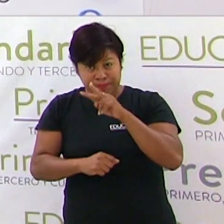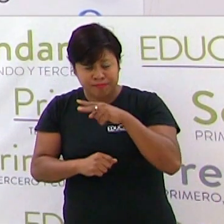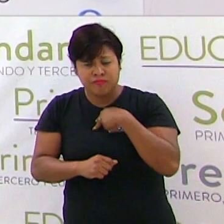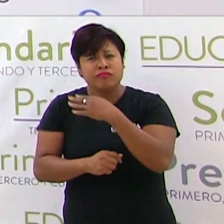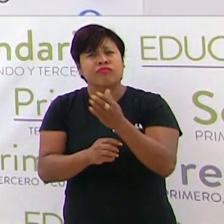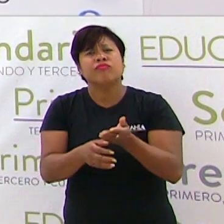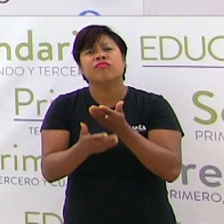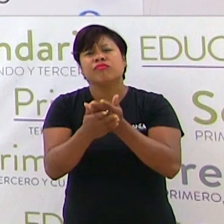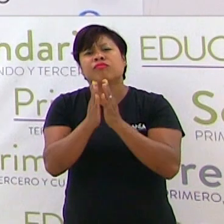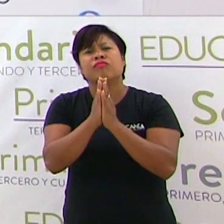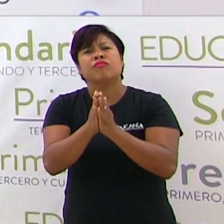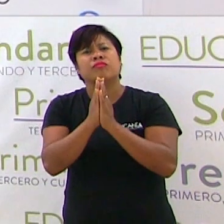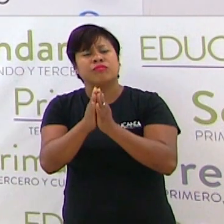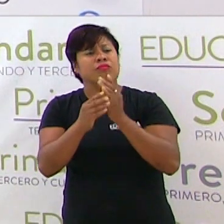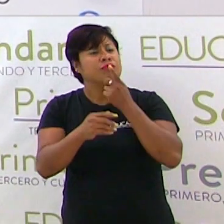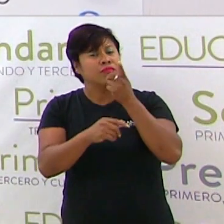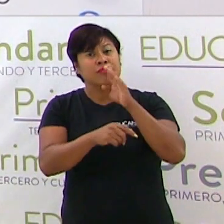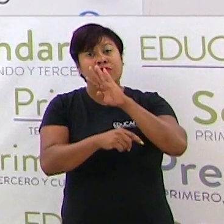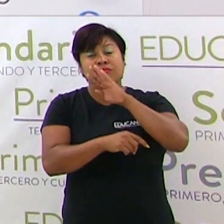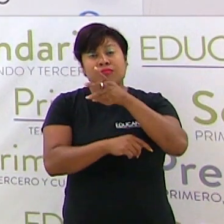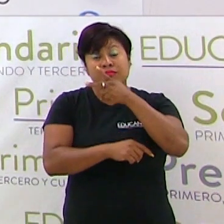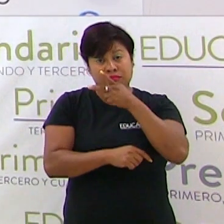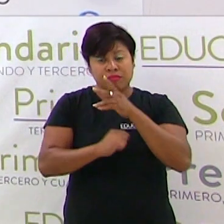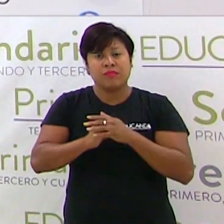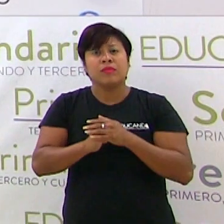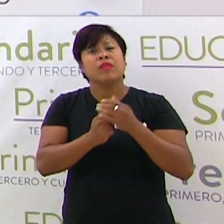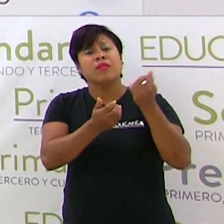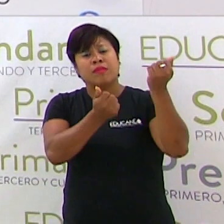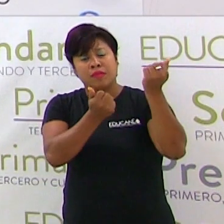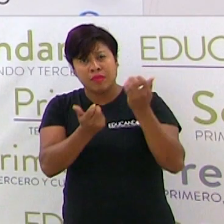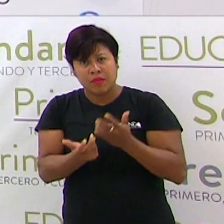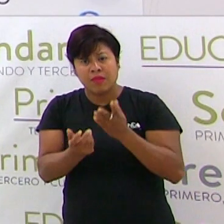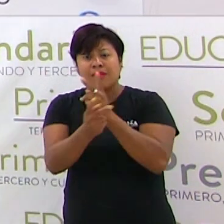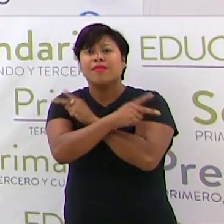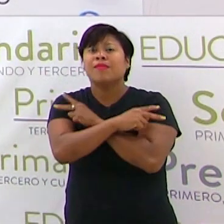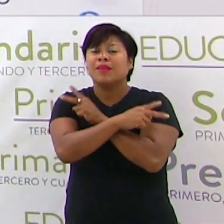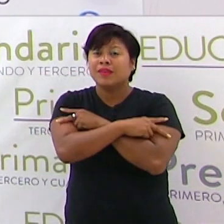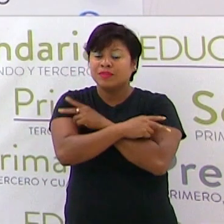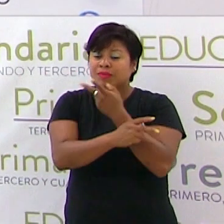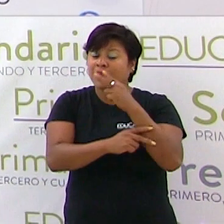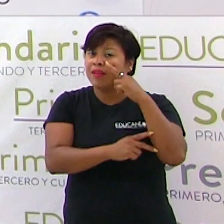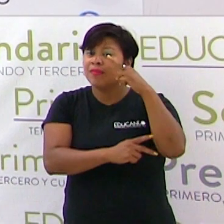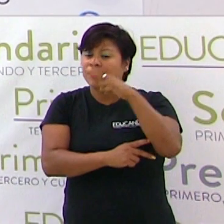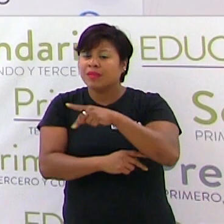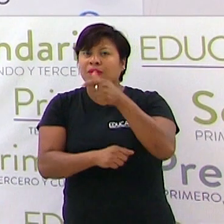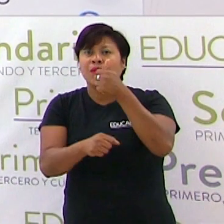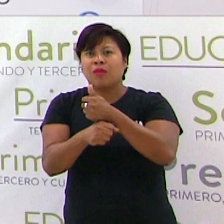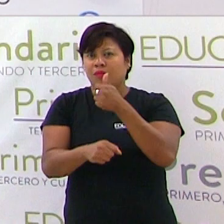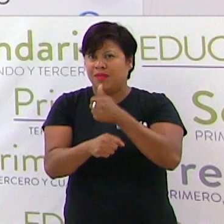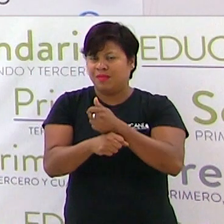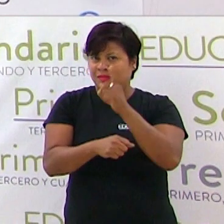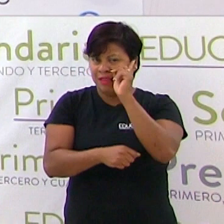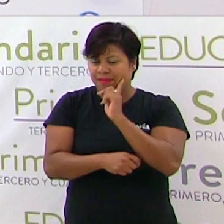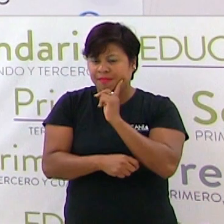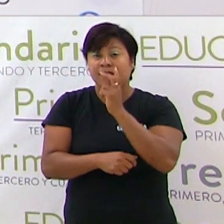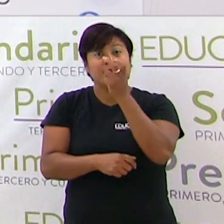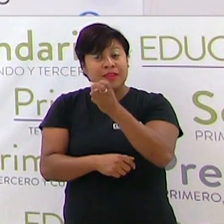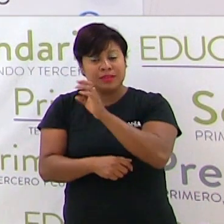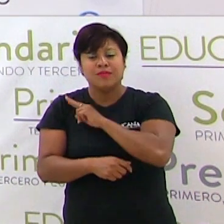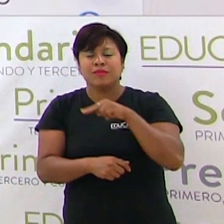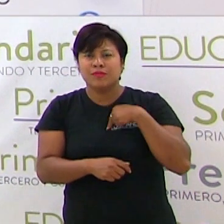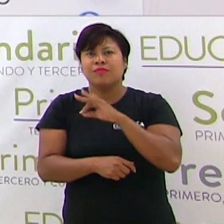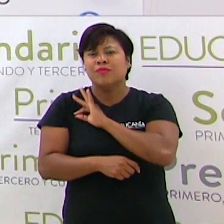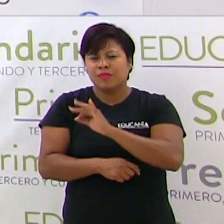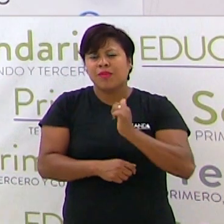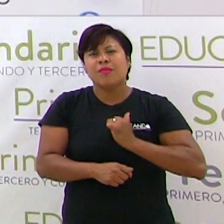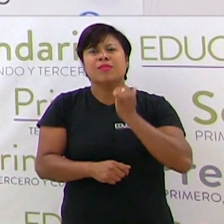por favor que les digas a tus papás que te traigan en las vacaciones a ver a tu abuelita. Y así aprovechamos